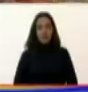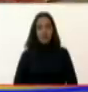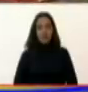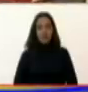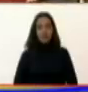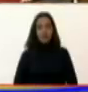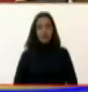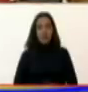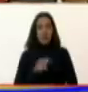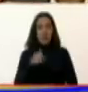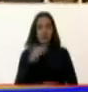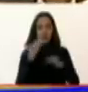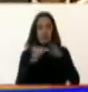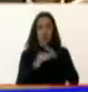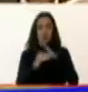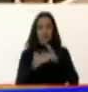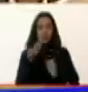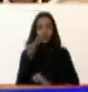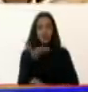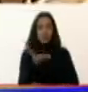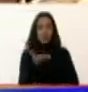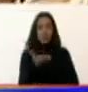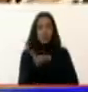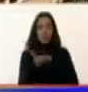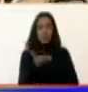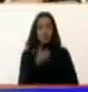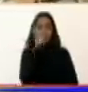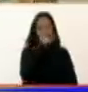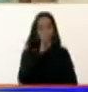Este mensaje directo para Porky.